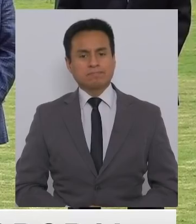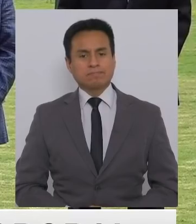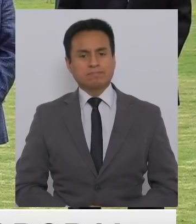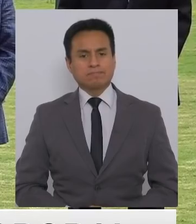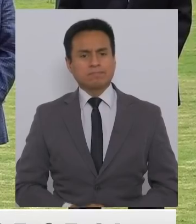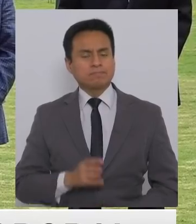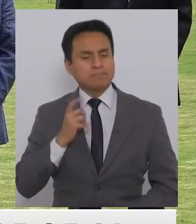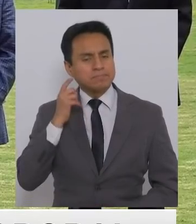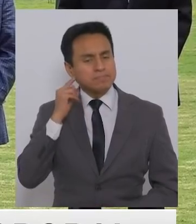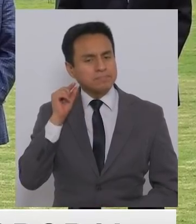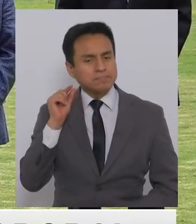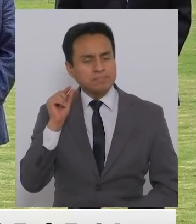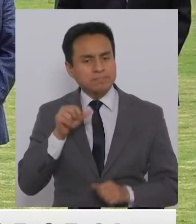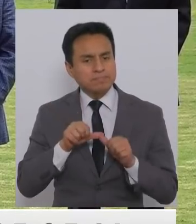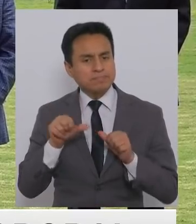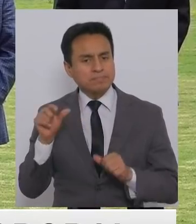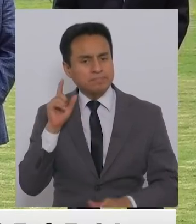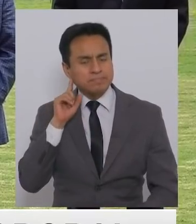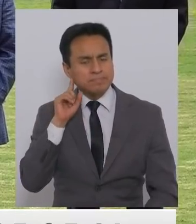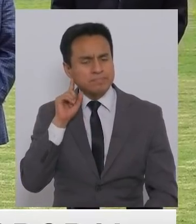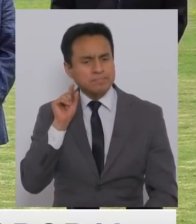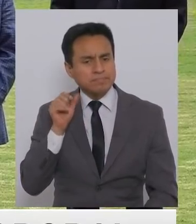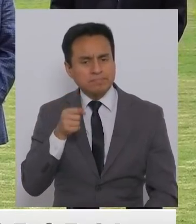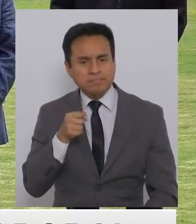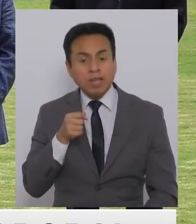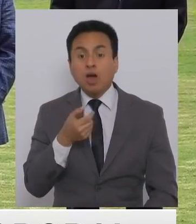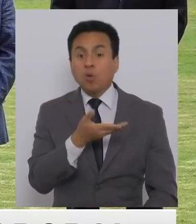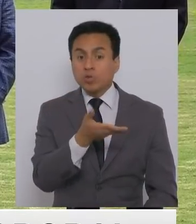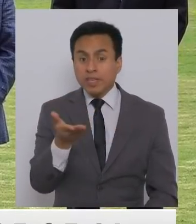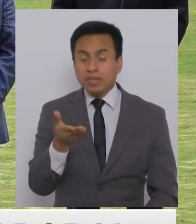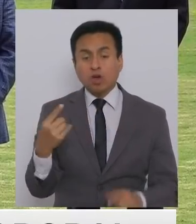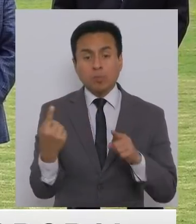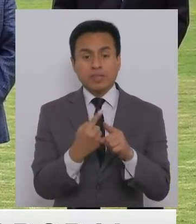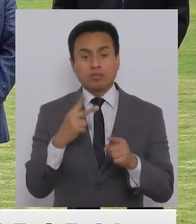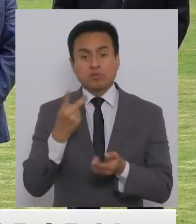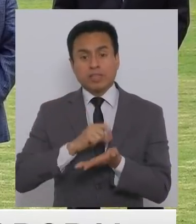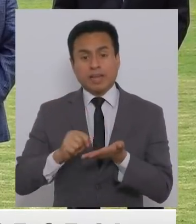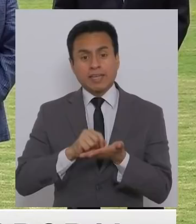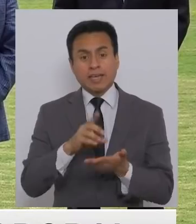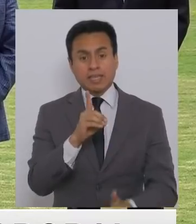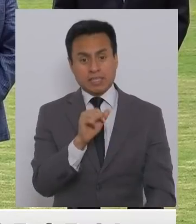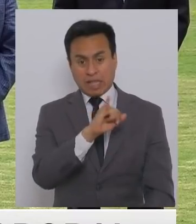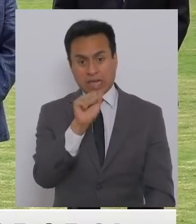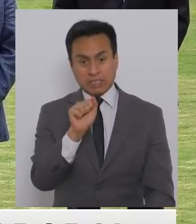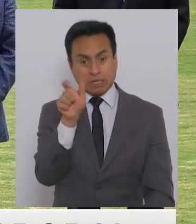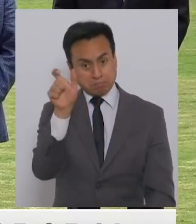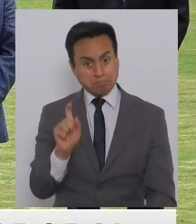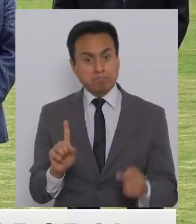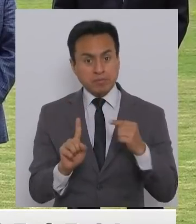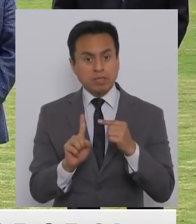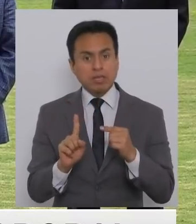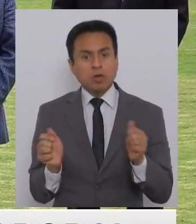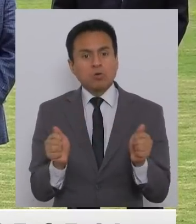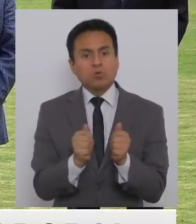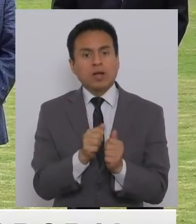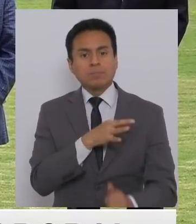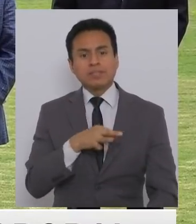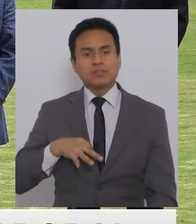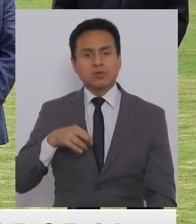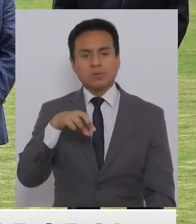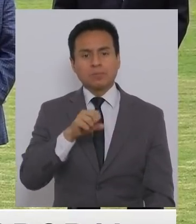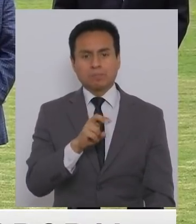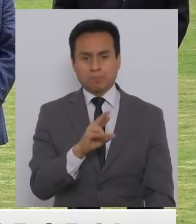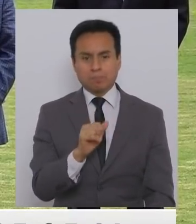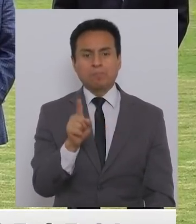Paula Daza? Ustedes van a poder conversar con la subsecretaria Paula Daza, que entre paréntesis ha sido, junto al ministro París y